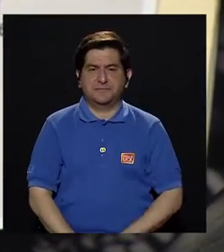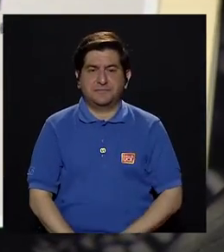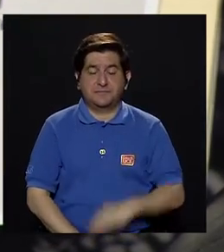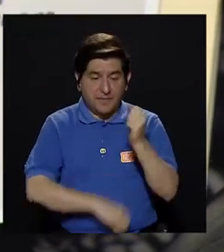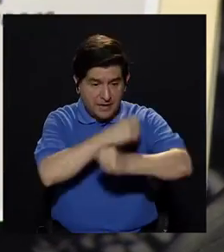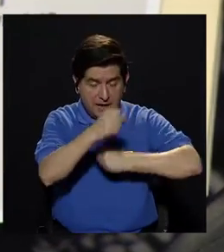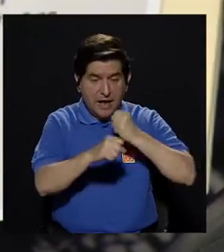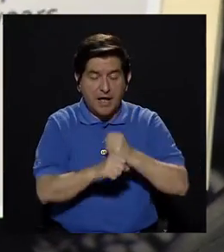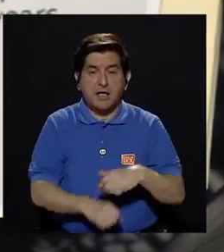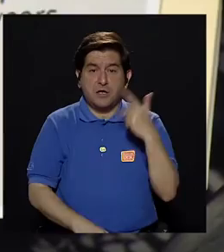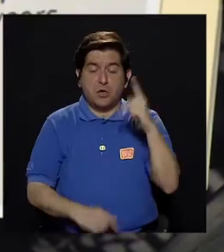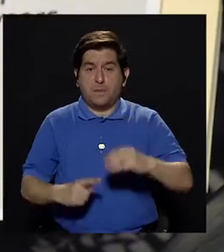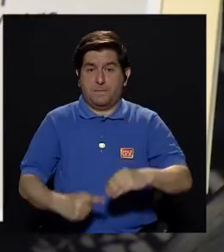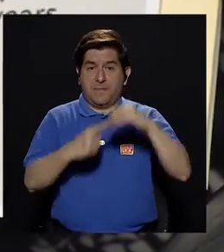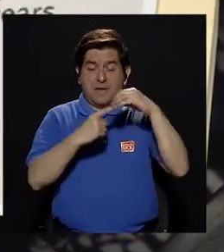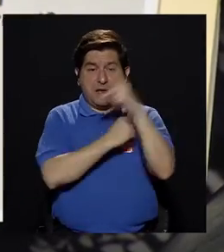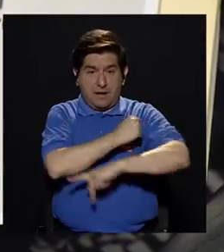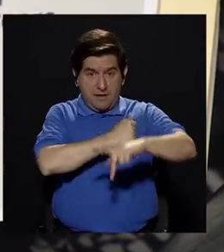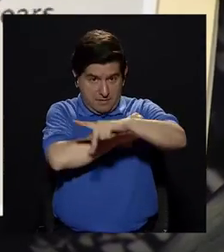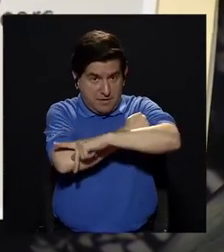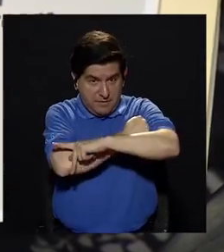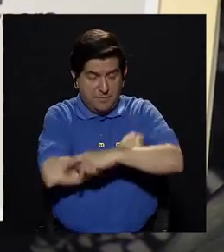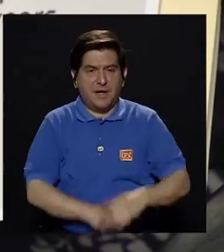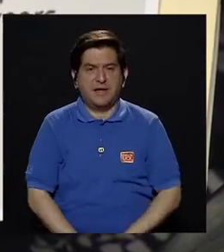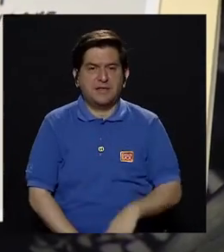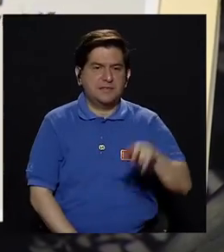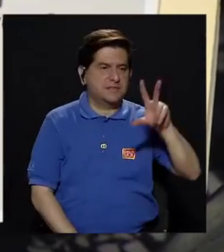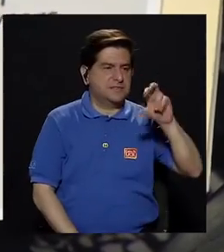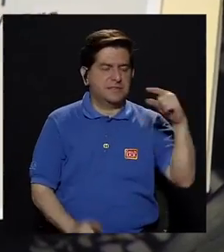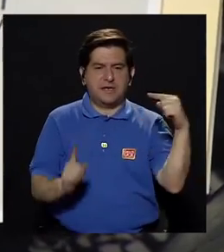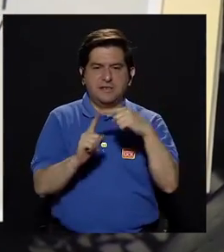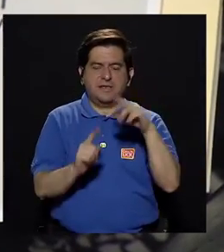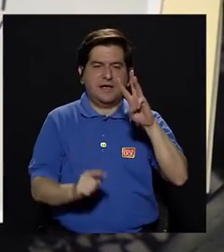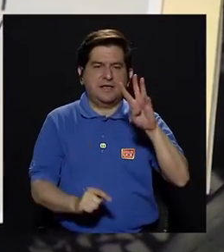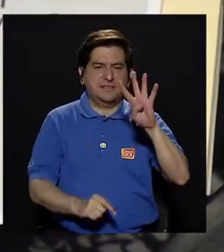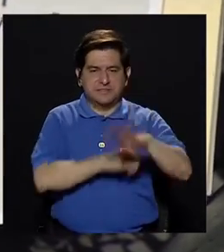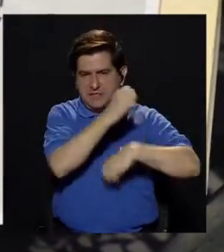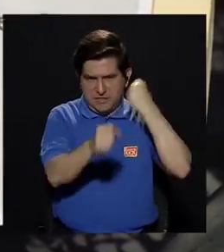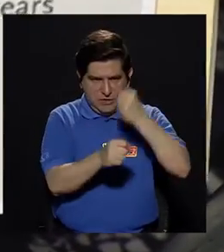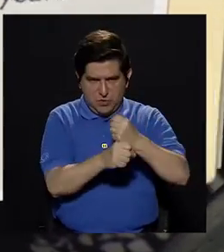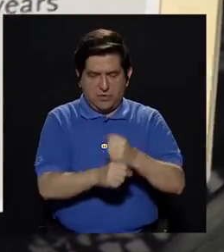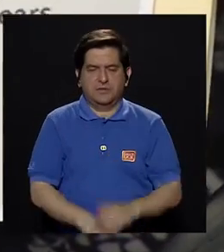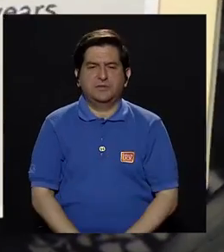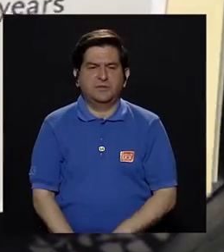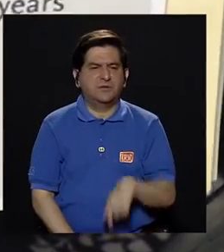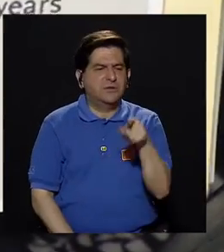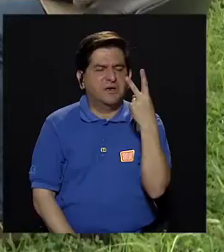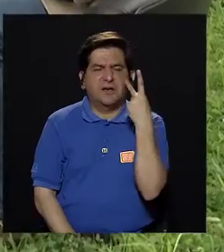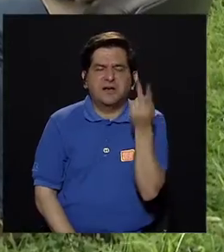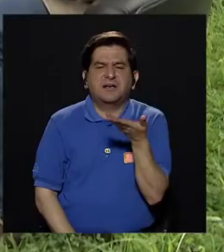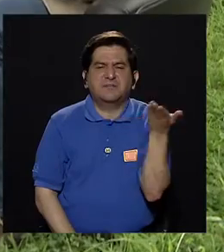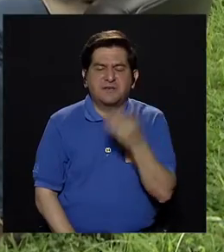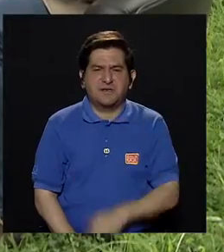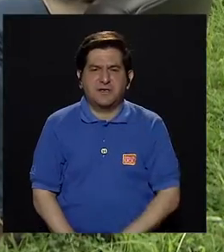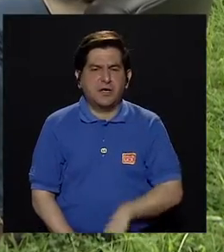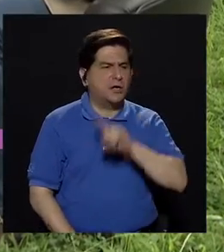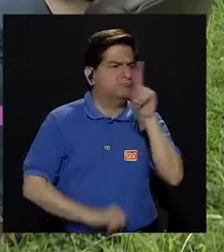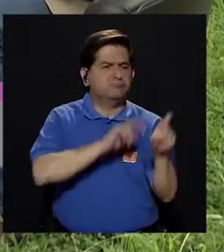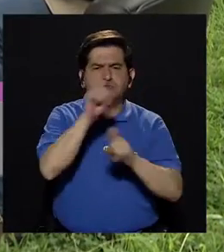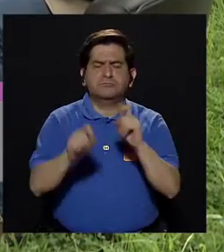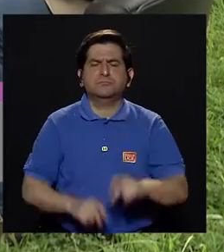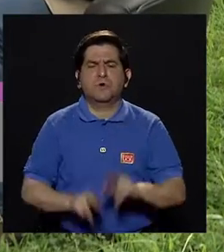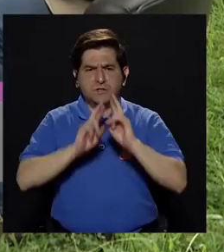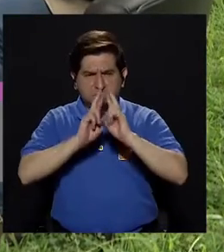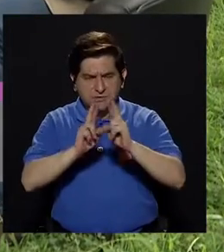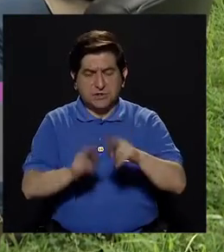supone la edad de mayor riesgo en este país es de los 30 a los 64 años. Aquí lo que estamos viendo por encuestas que hemos